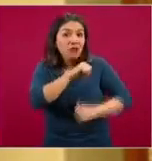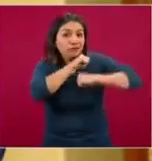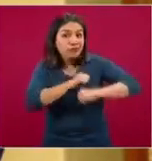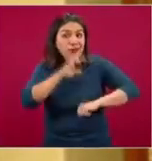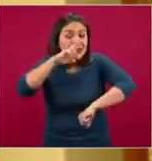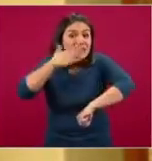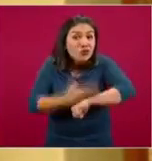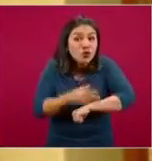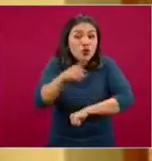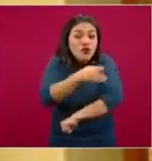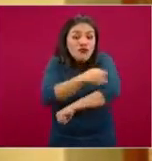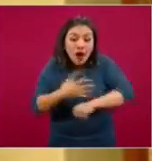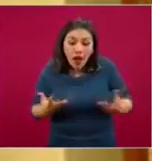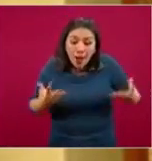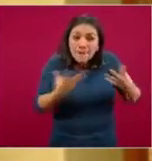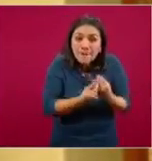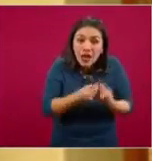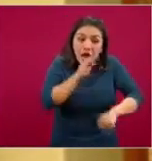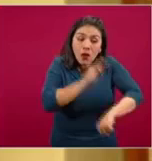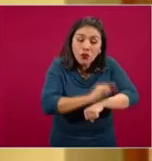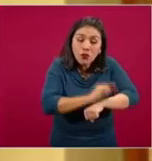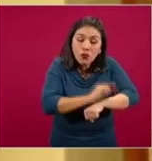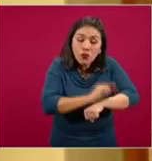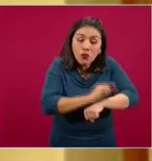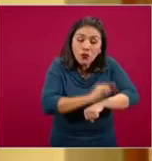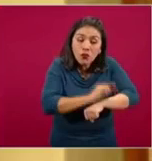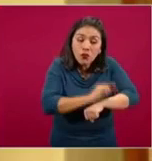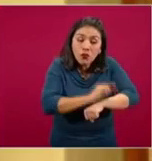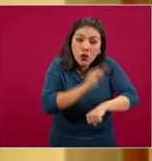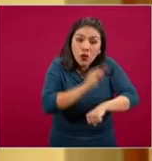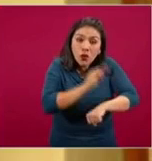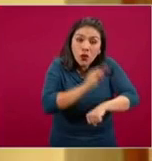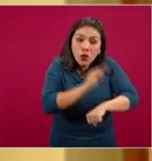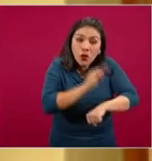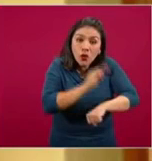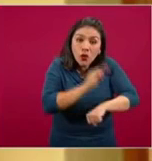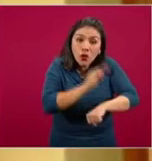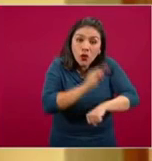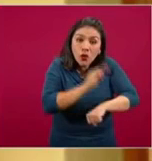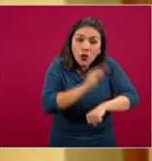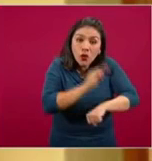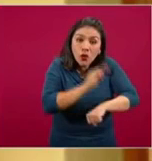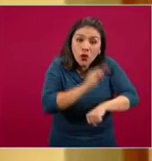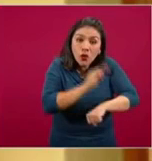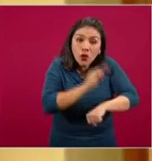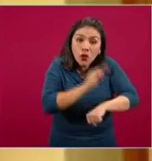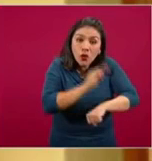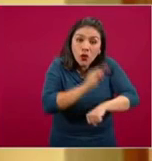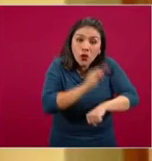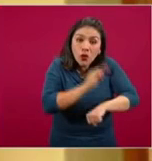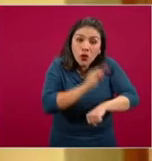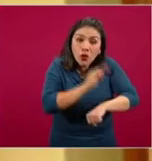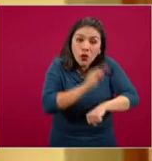o ustedes como familiares cercanos los que tienen que tomar esa conciencia y llevar